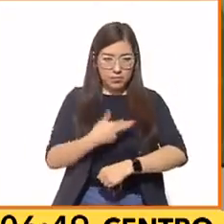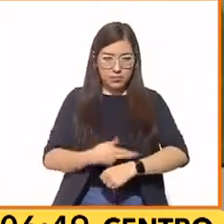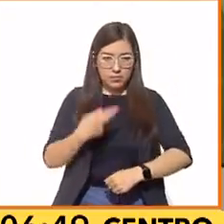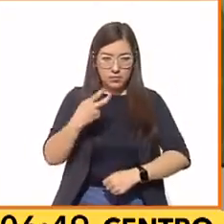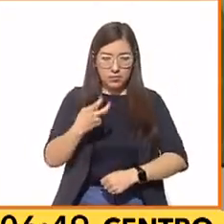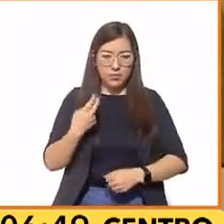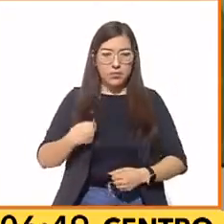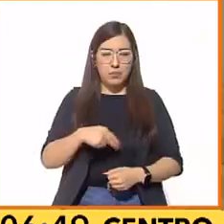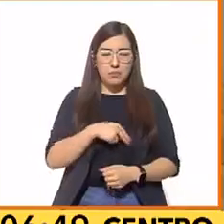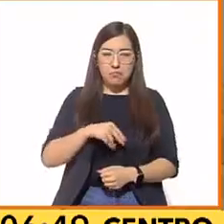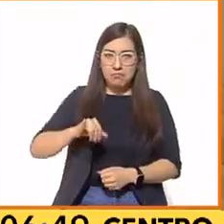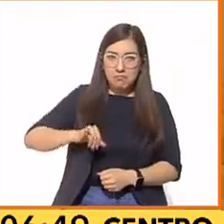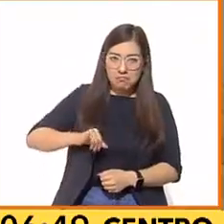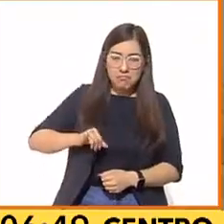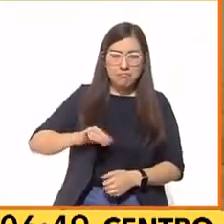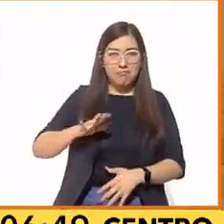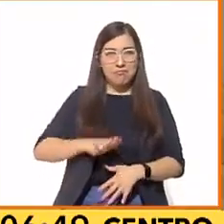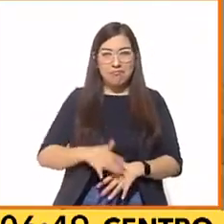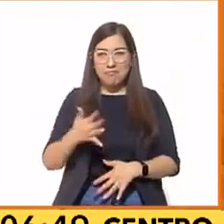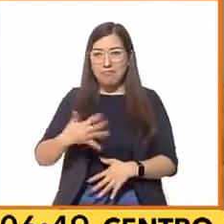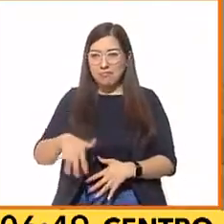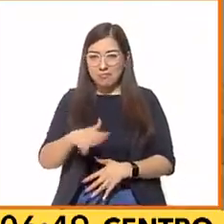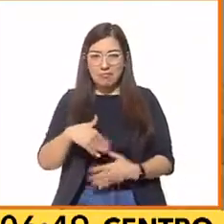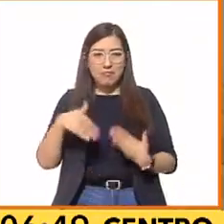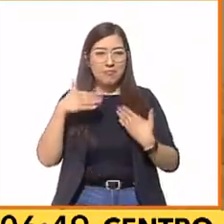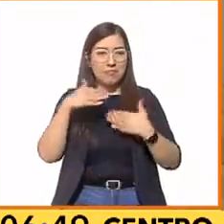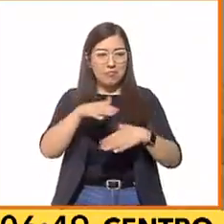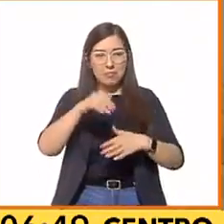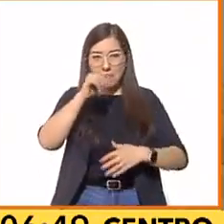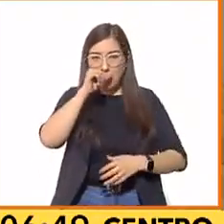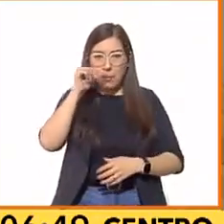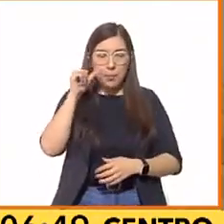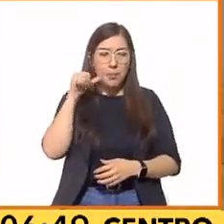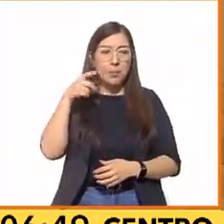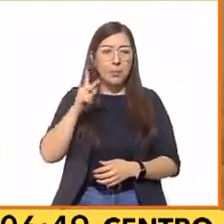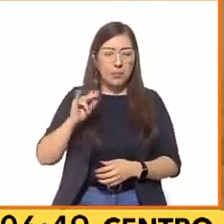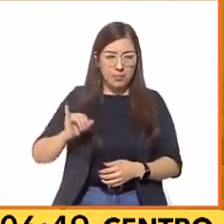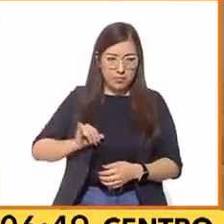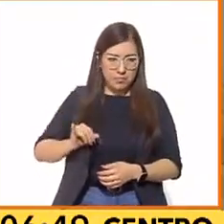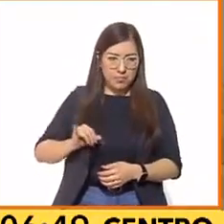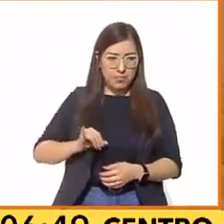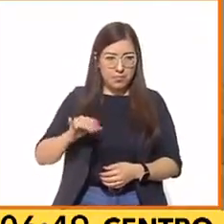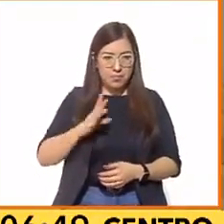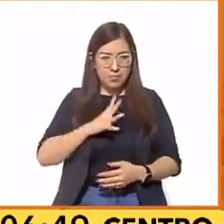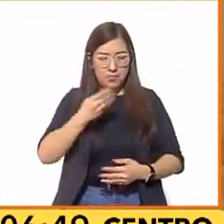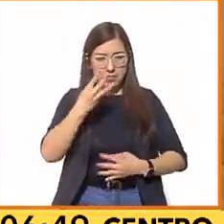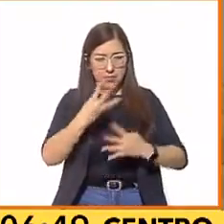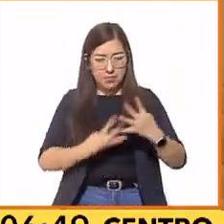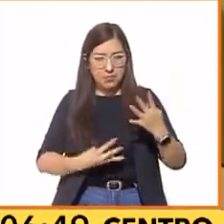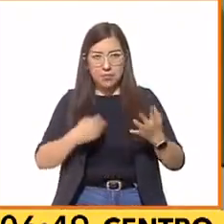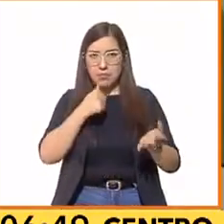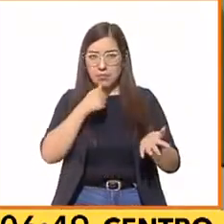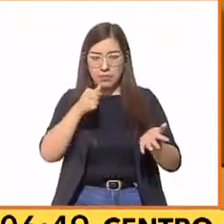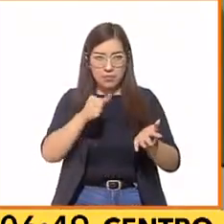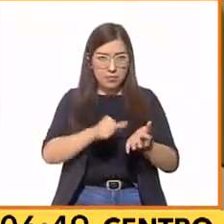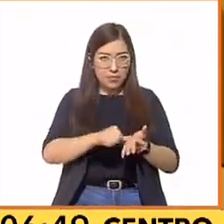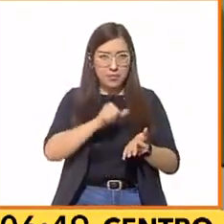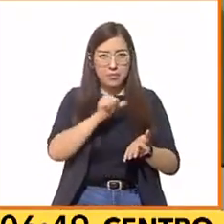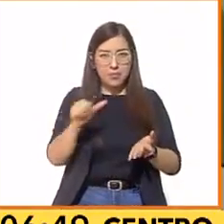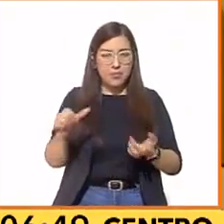que uno cada vez busque más sobre Benito Juárez, pero llama la atención, digo, entre sus cartas a Margarita Maza,